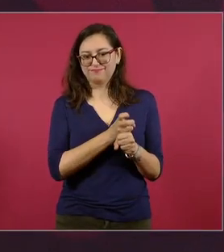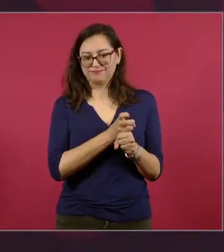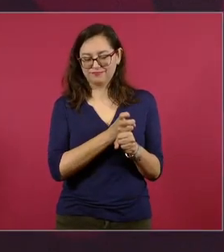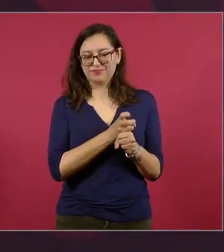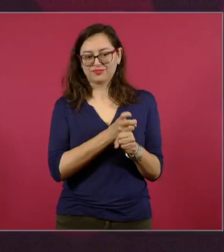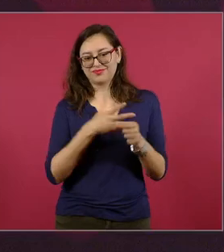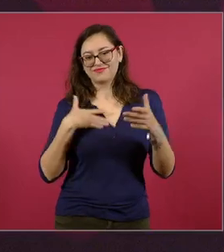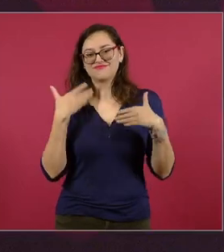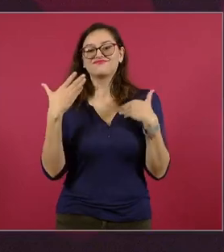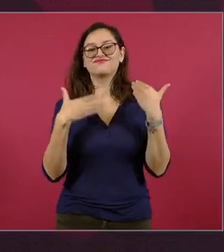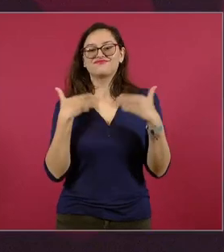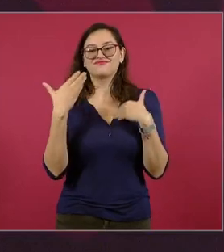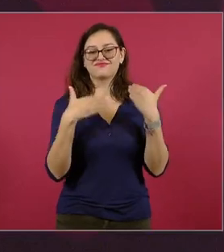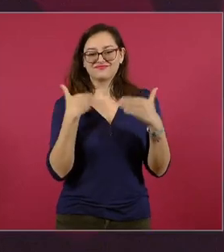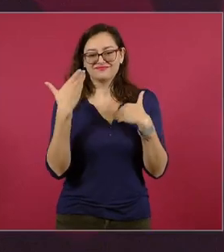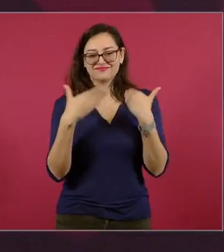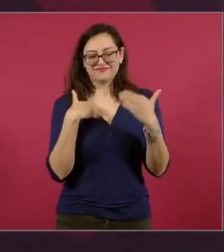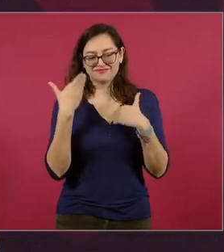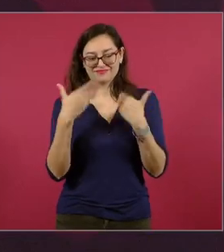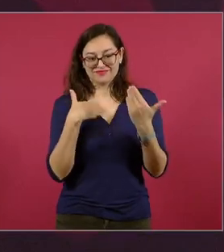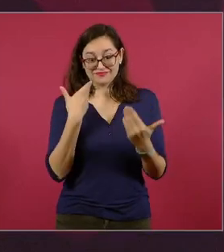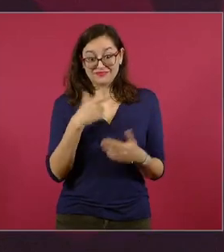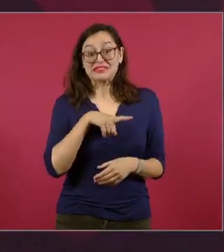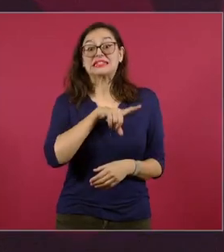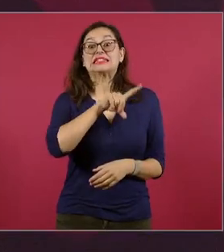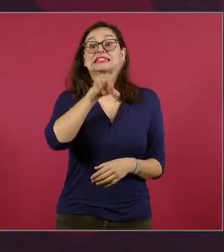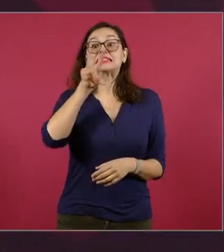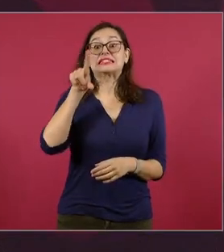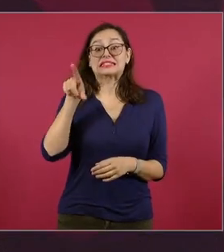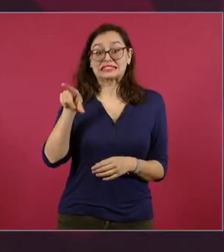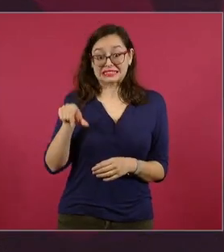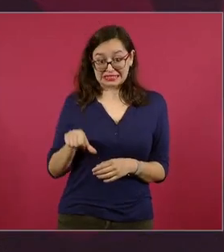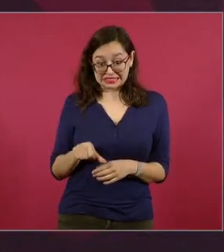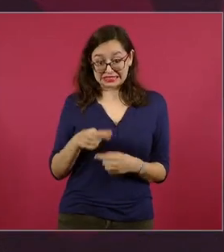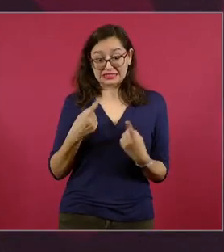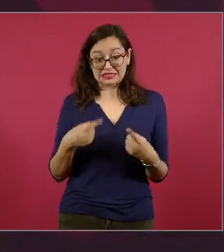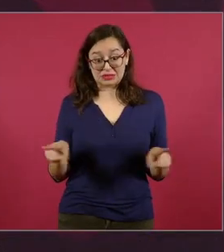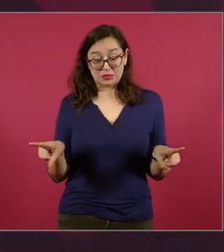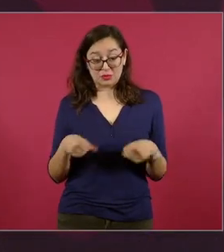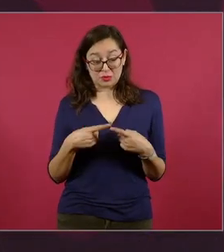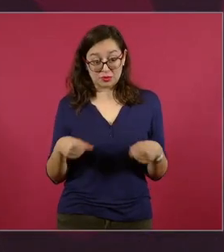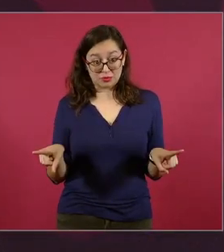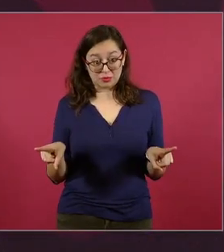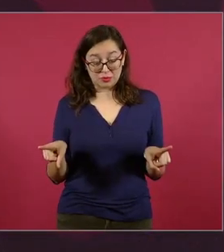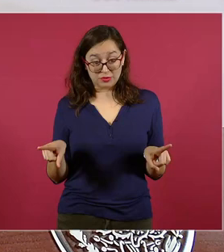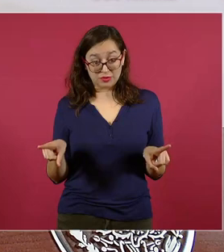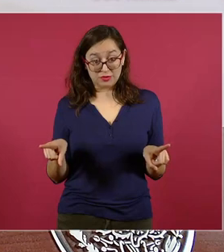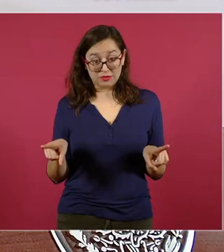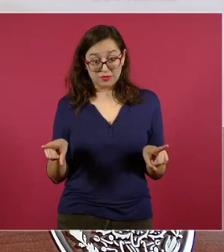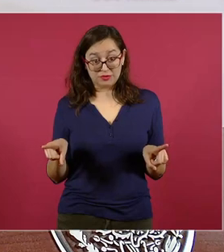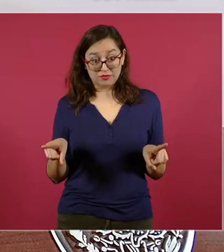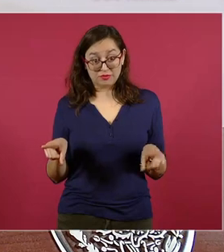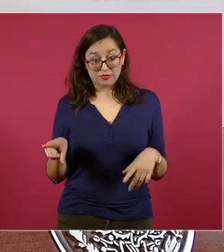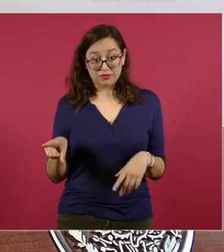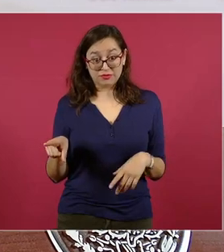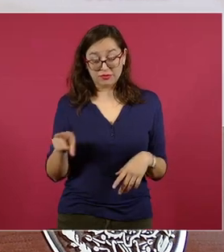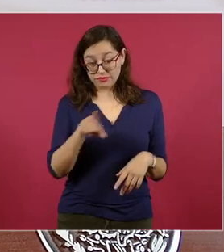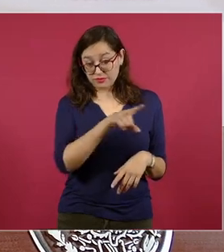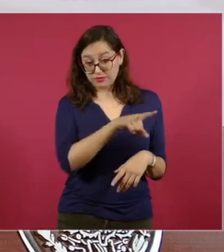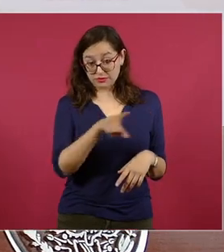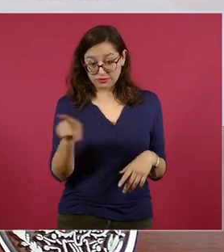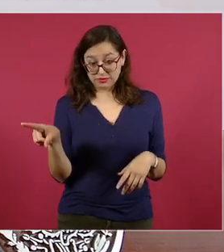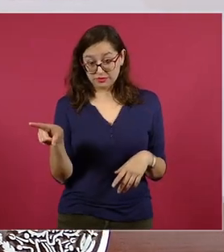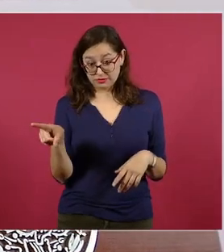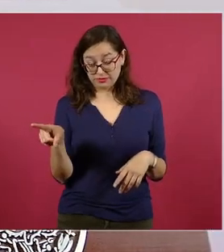que nos alegren ese día y luego ya les va a tocar a ustedes, ¿no?